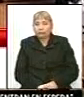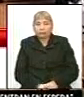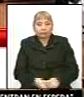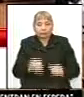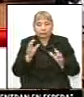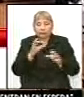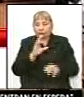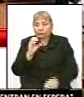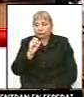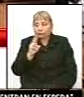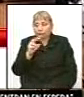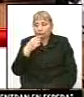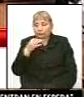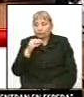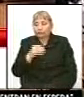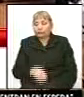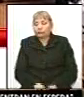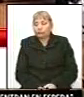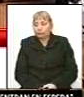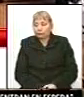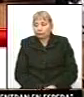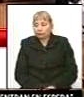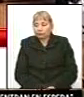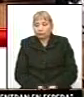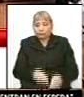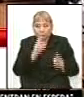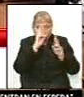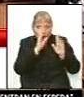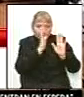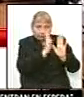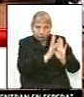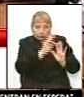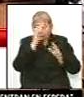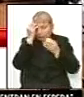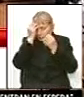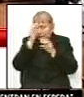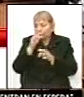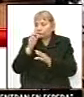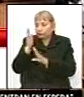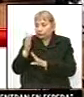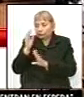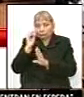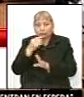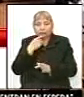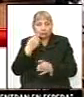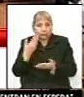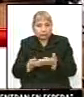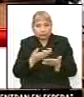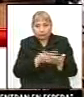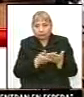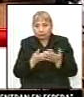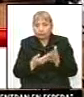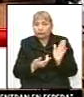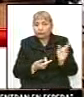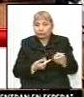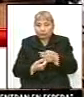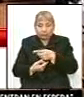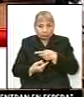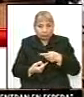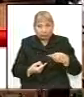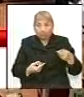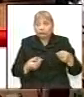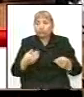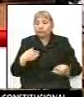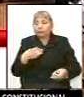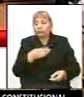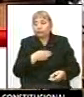sin quórum. Es una práctica. Congresista del Águila, yo respeto su opinión, pero usted le consta y le consta a todos los miembros de esta